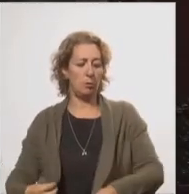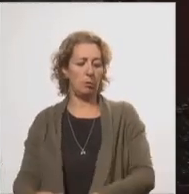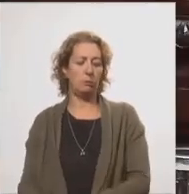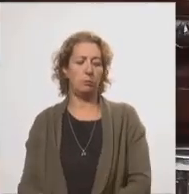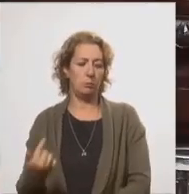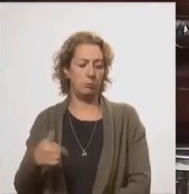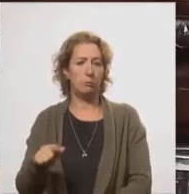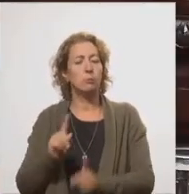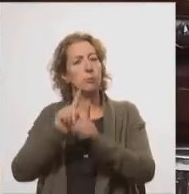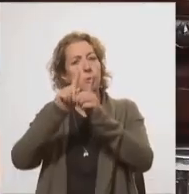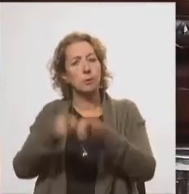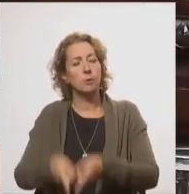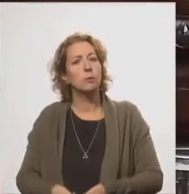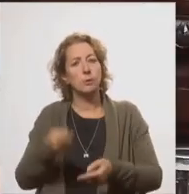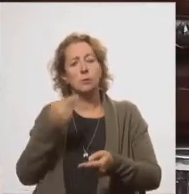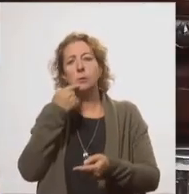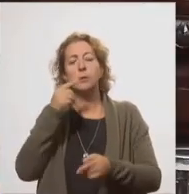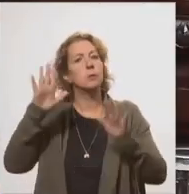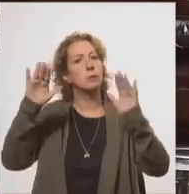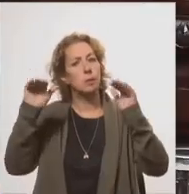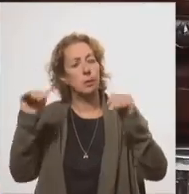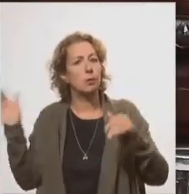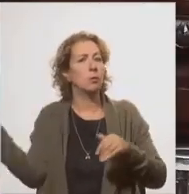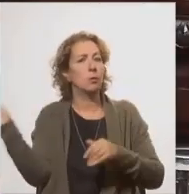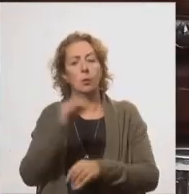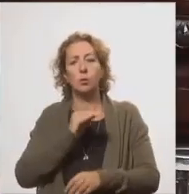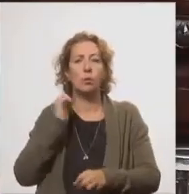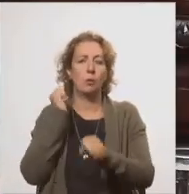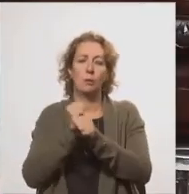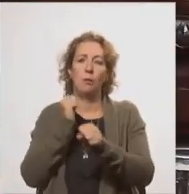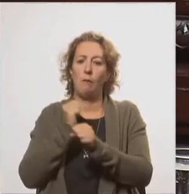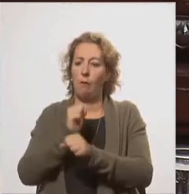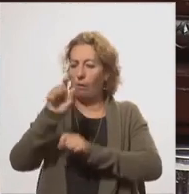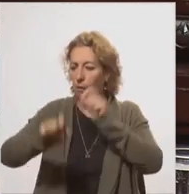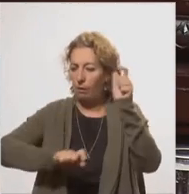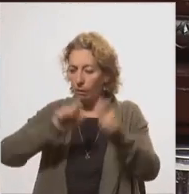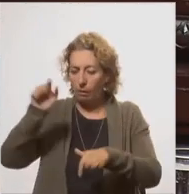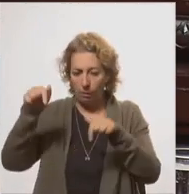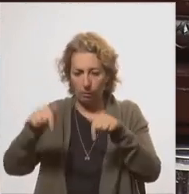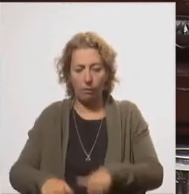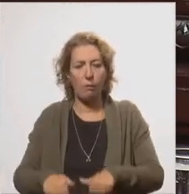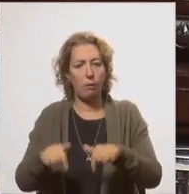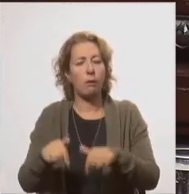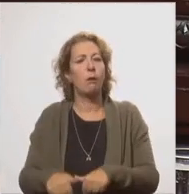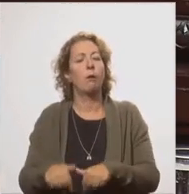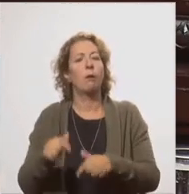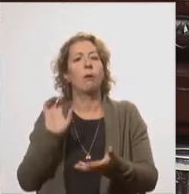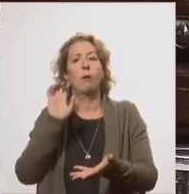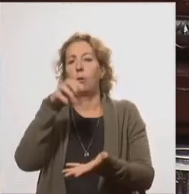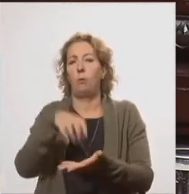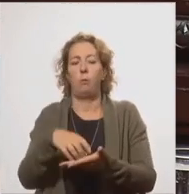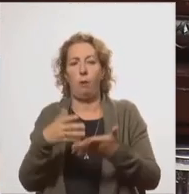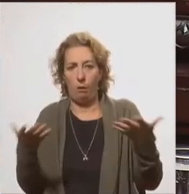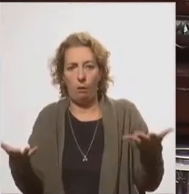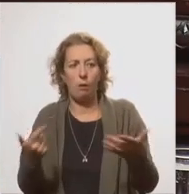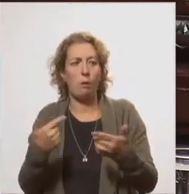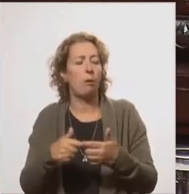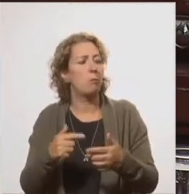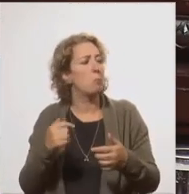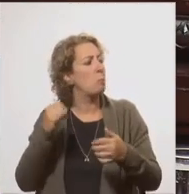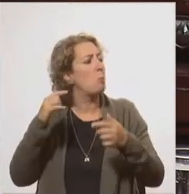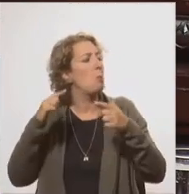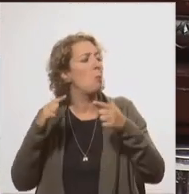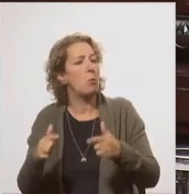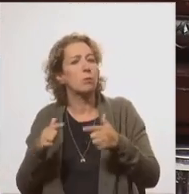Me sumo al saludo a todas las trabajadoras de esta casa, sea el lugar que ocupen. Y afortunadamente la